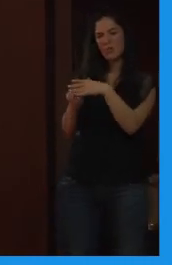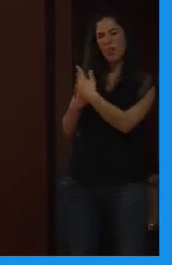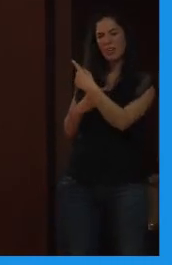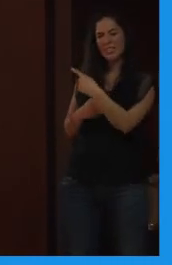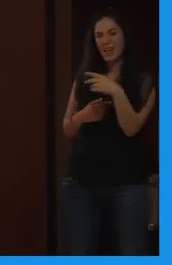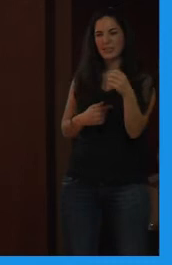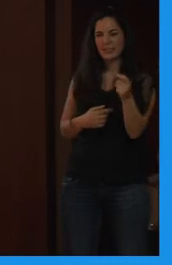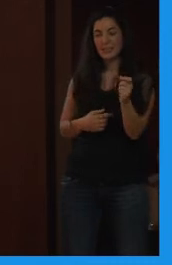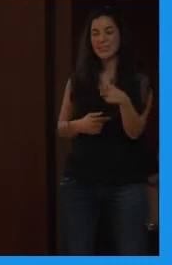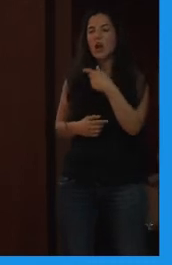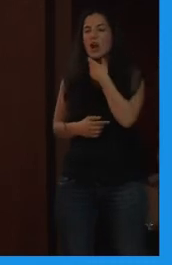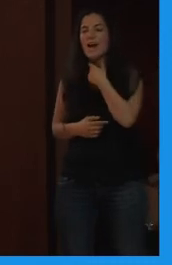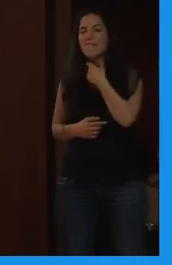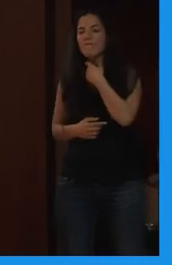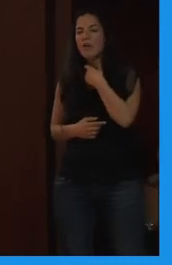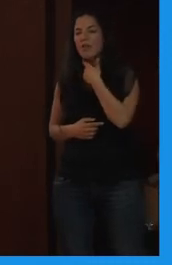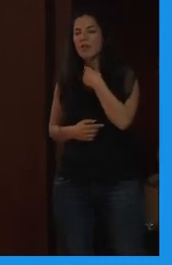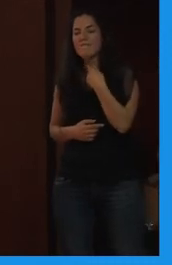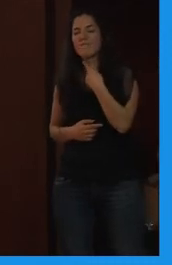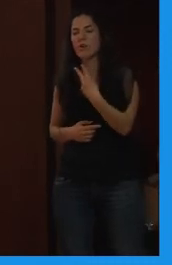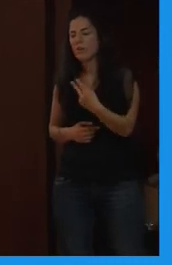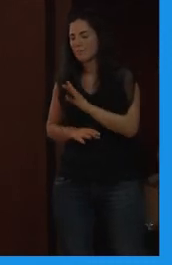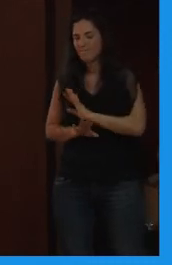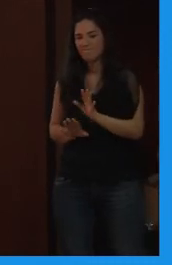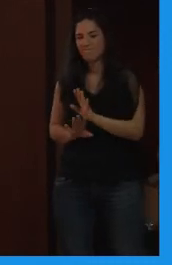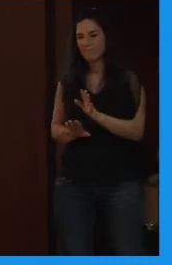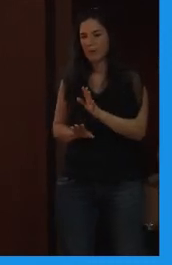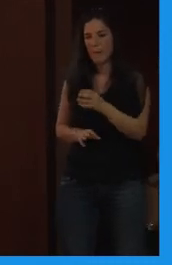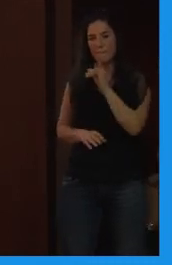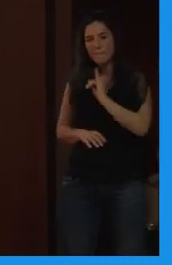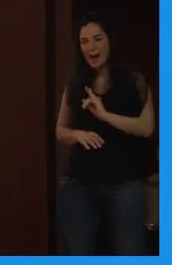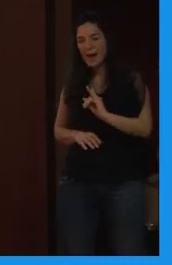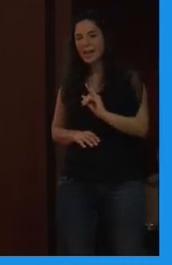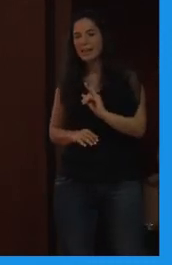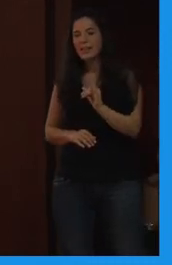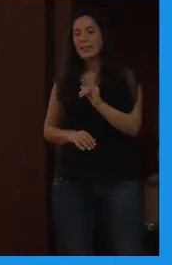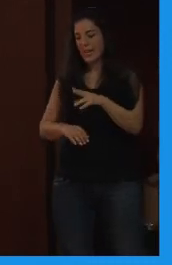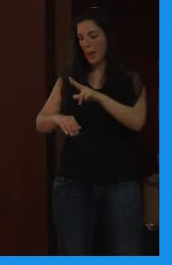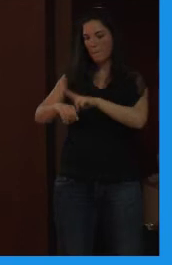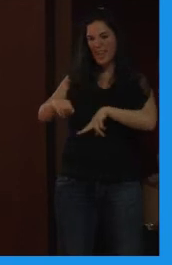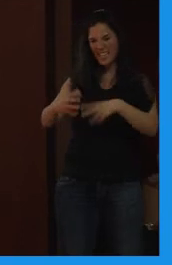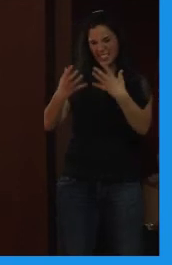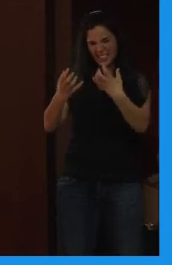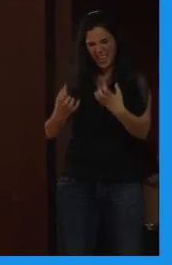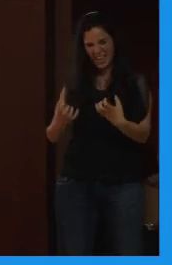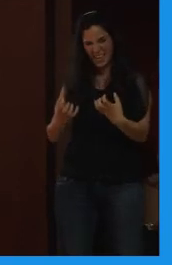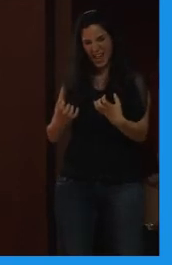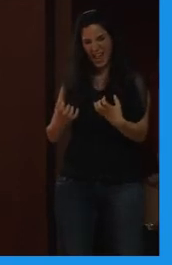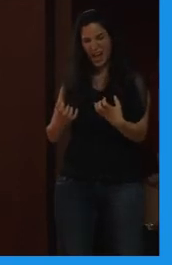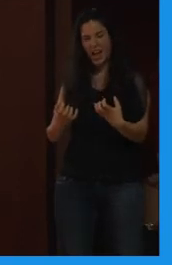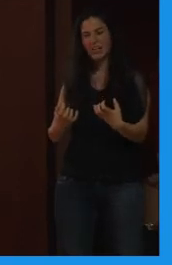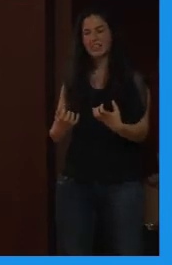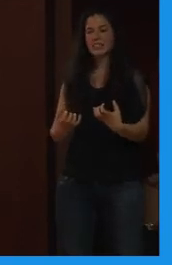ronca, lenguaje lento, una facies muy poco expresiva, una piel seca y áspera, y como los cambios son muy insidiosos,